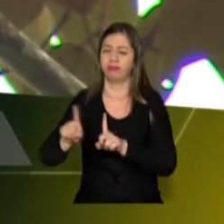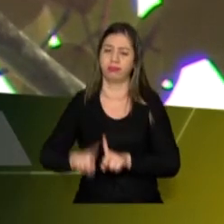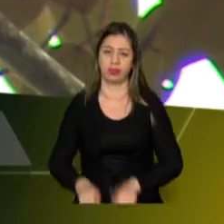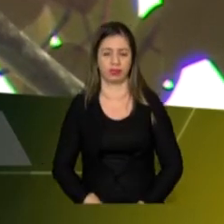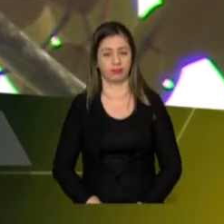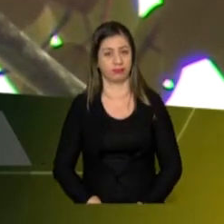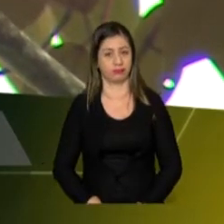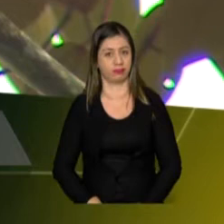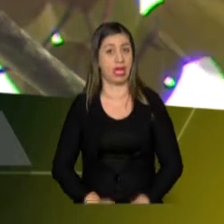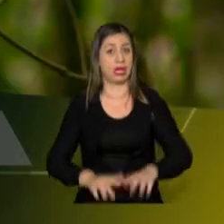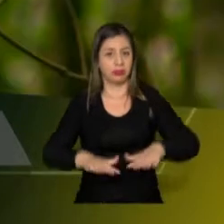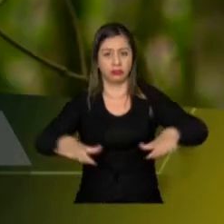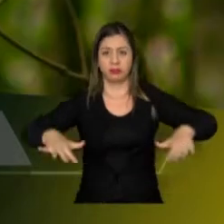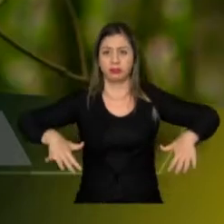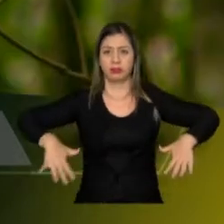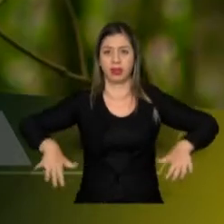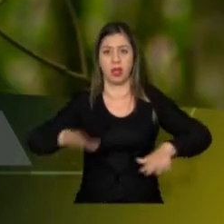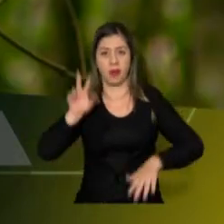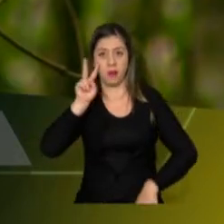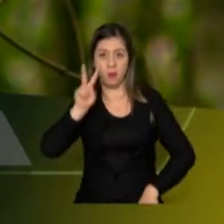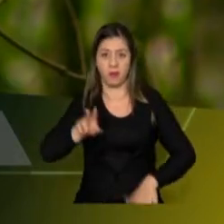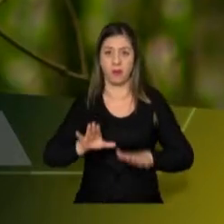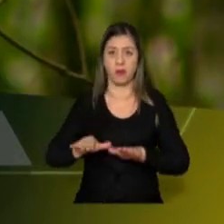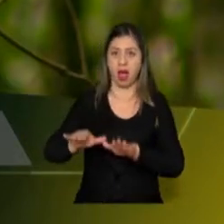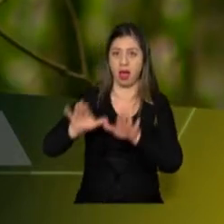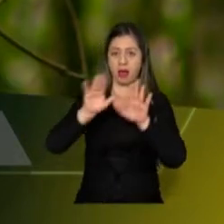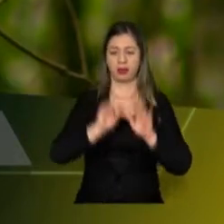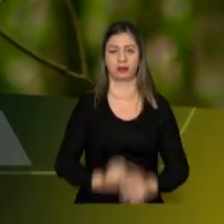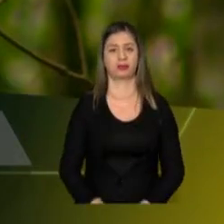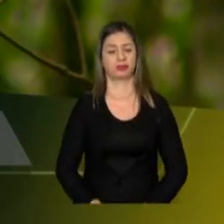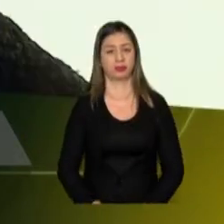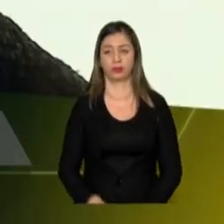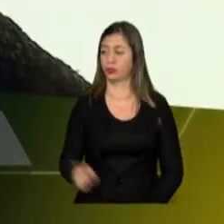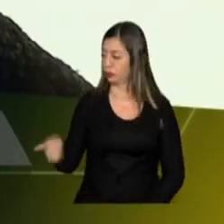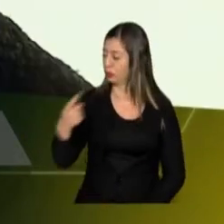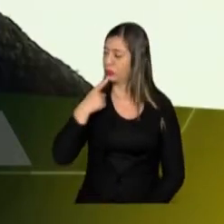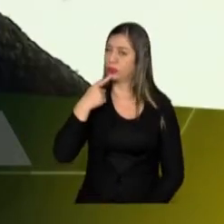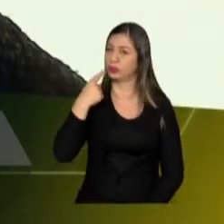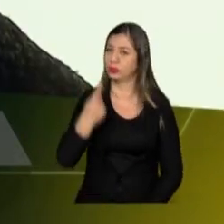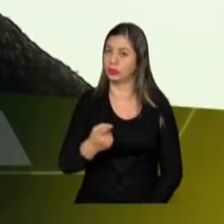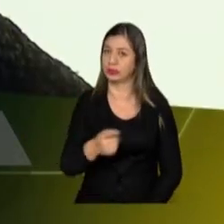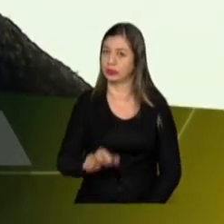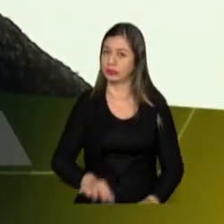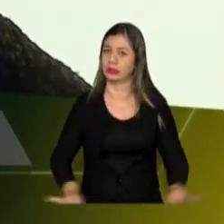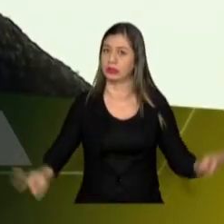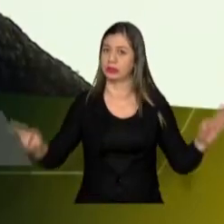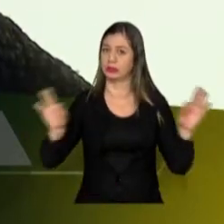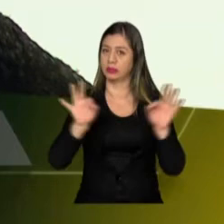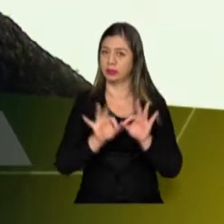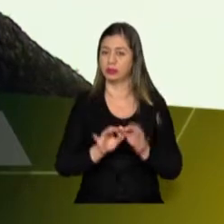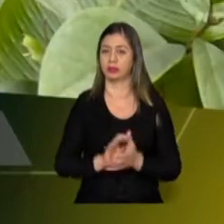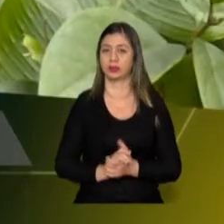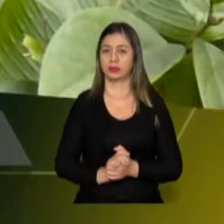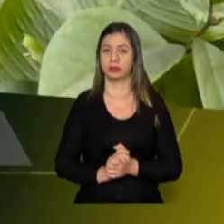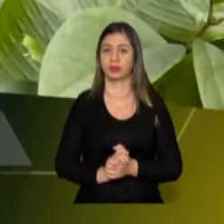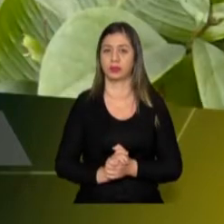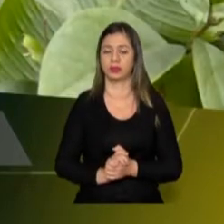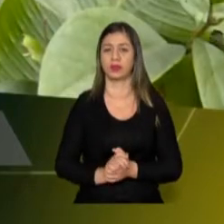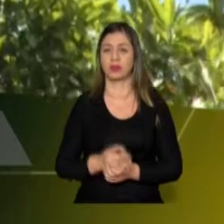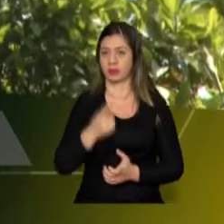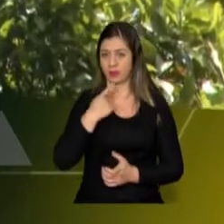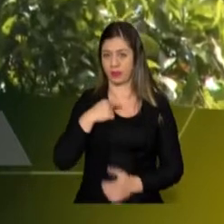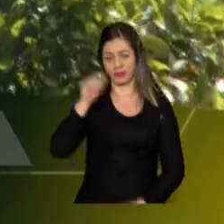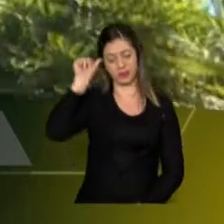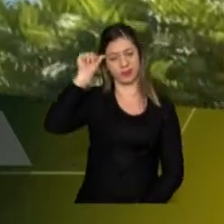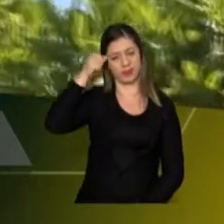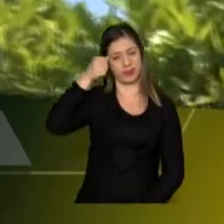es un excelente lugar para pajarear, como decimos nosotros. Usted mencionaba algo muy importante y me da pie a mí para